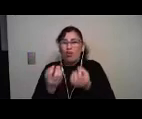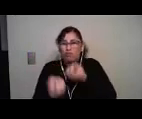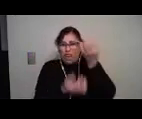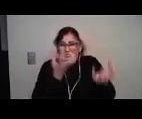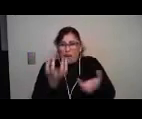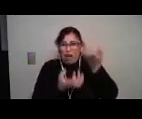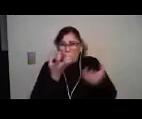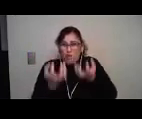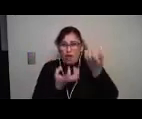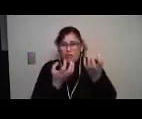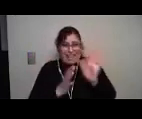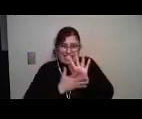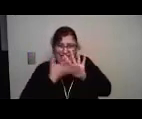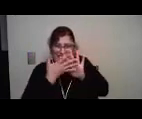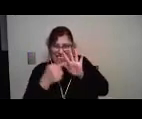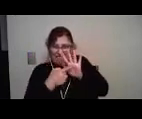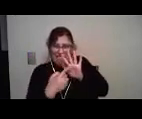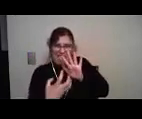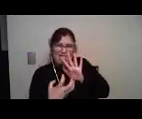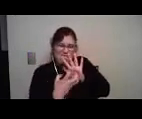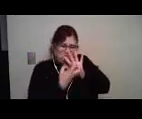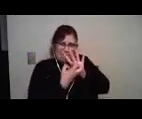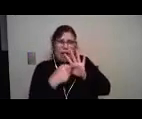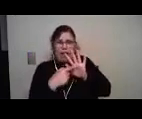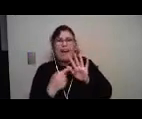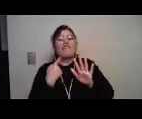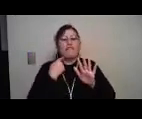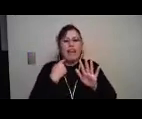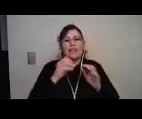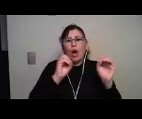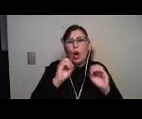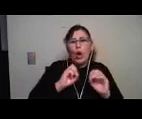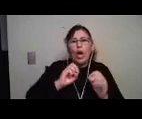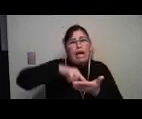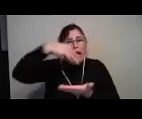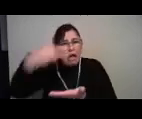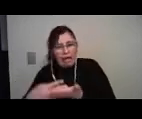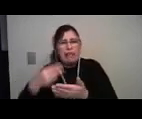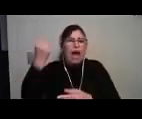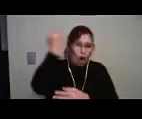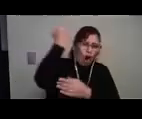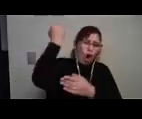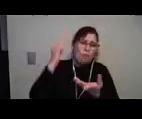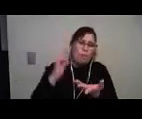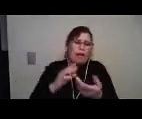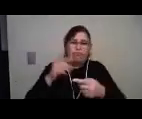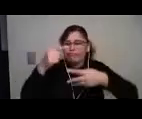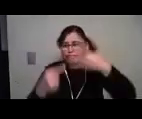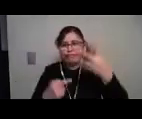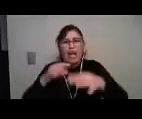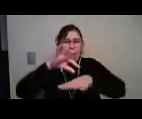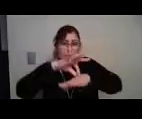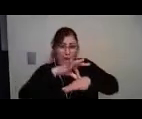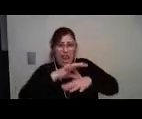la sensibilidad, traumatismo, lesiones de piel por caída, por golpes, por contusiones, ¿cierto? Infección en la piel cuando se han